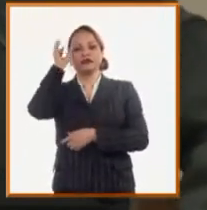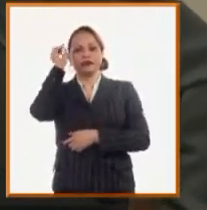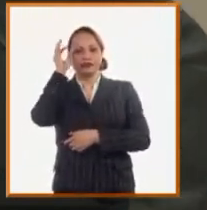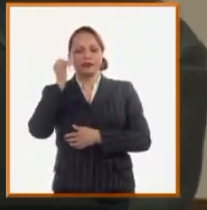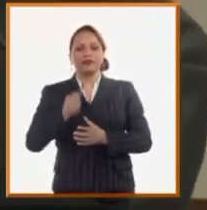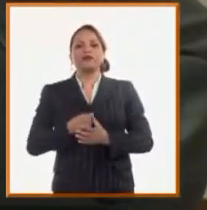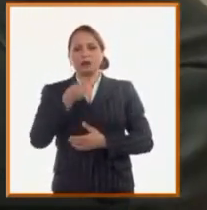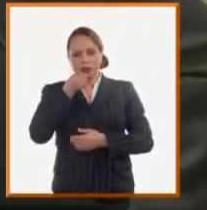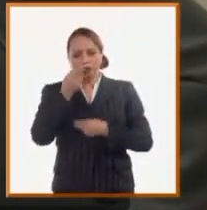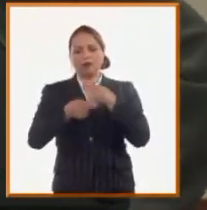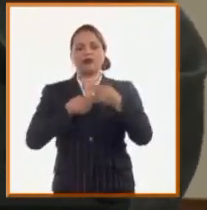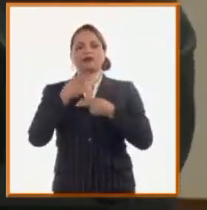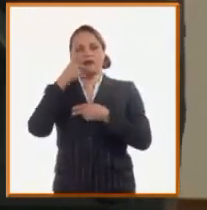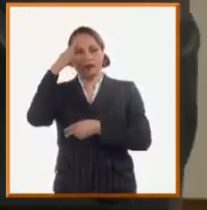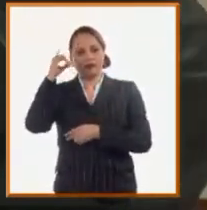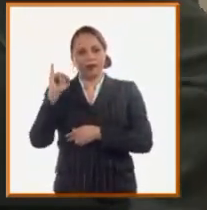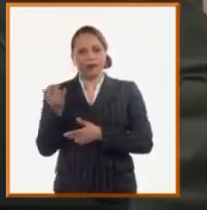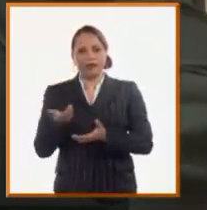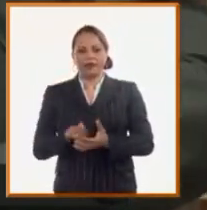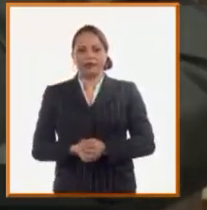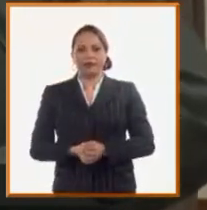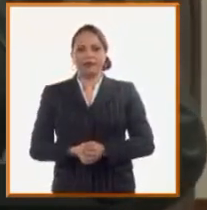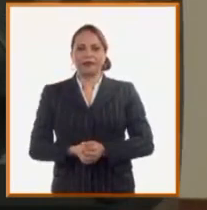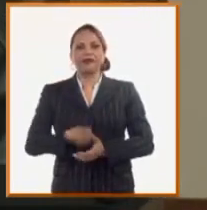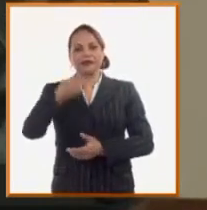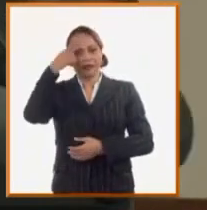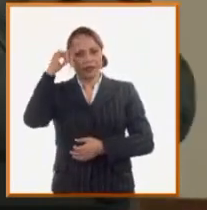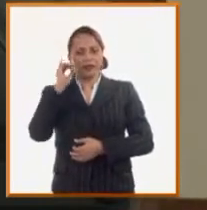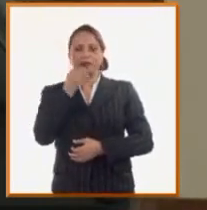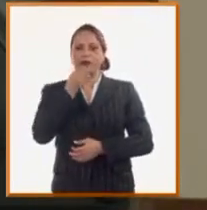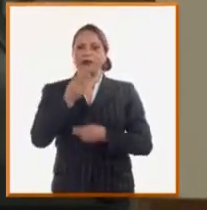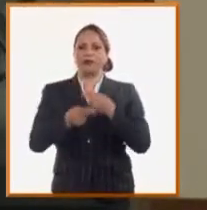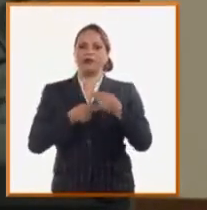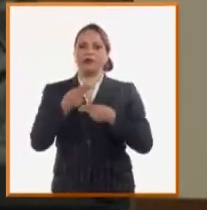Sí lo podemos hacer. Sí lo podemos hacer.